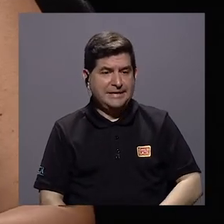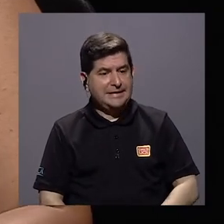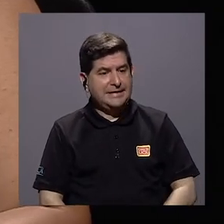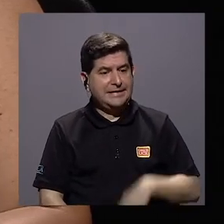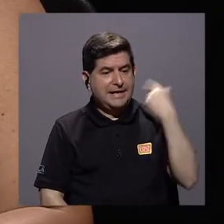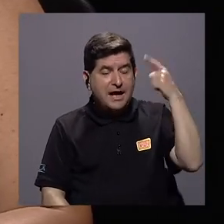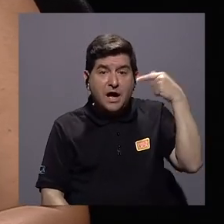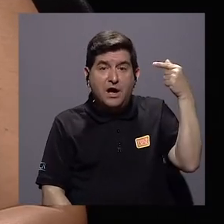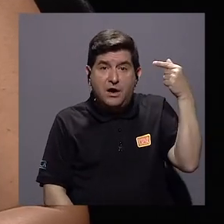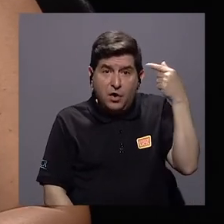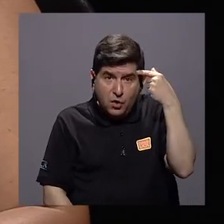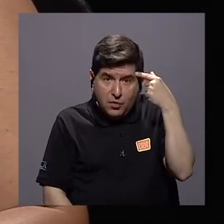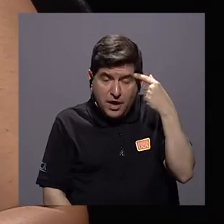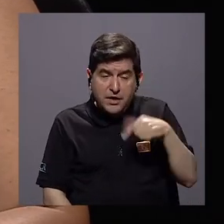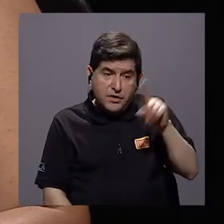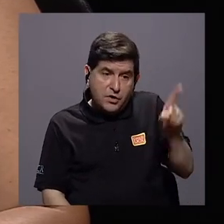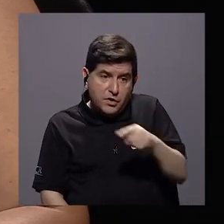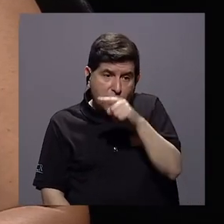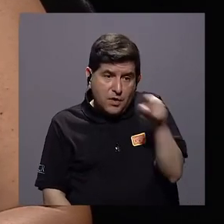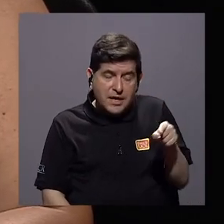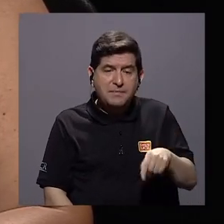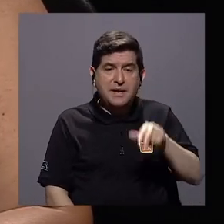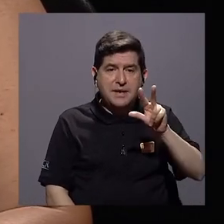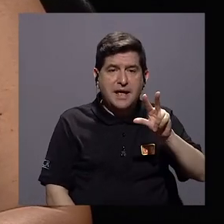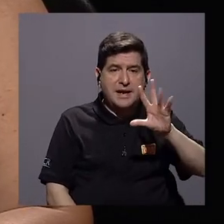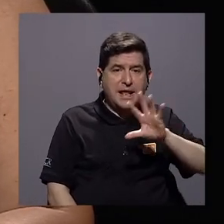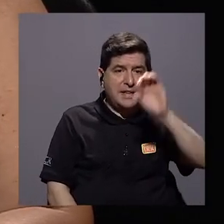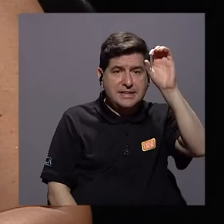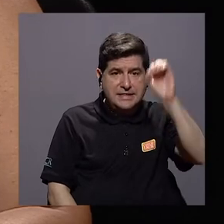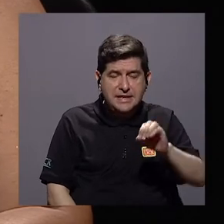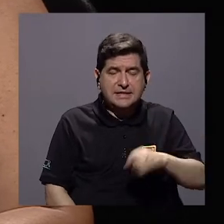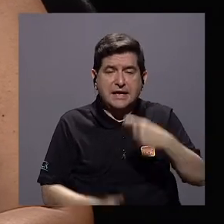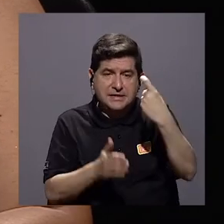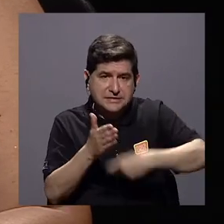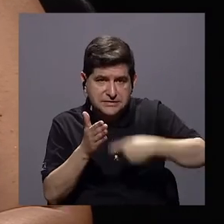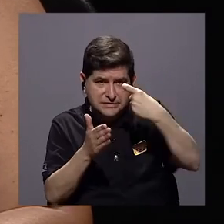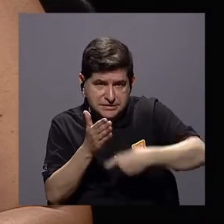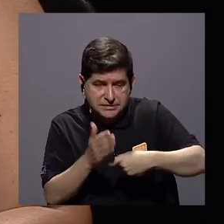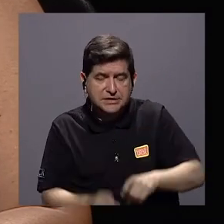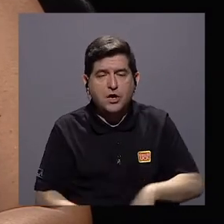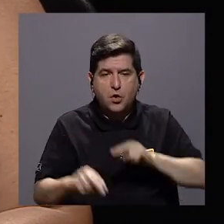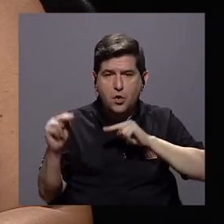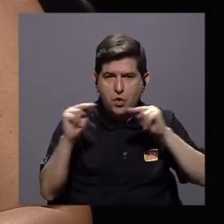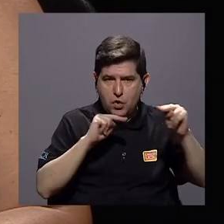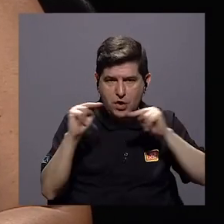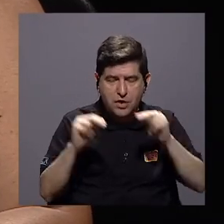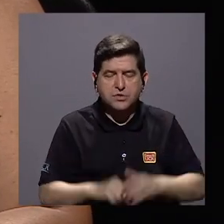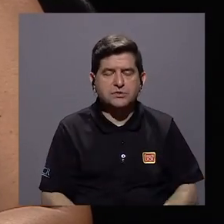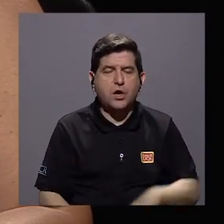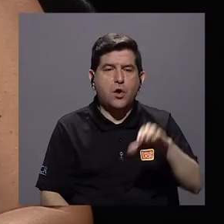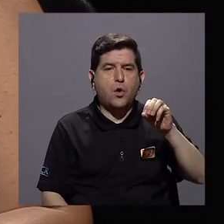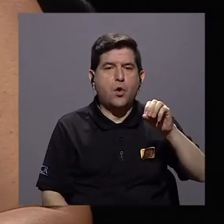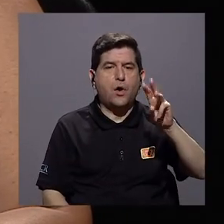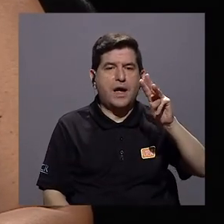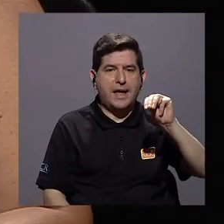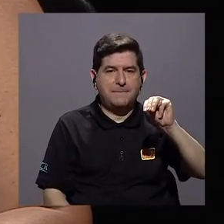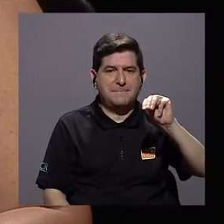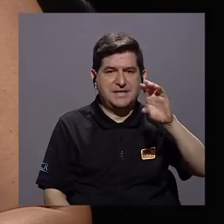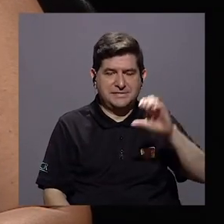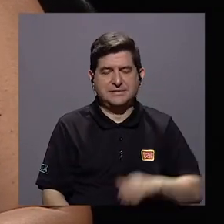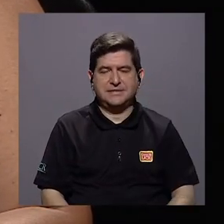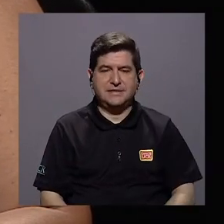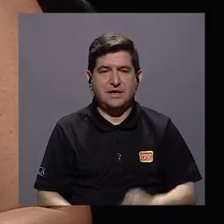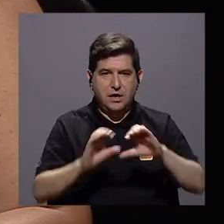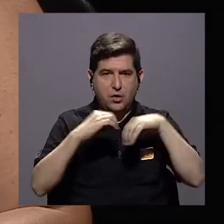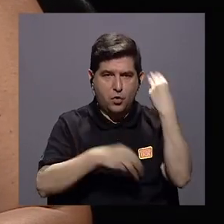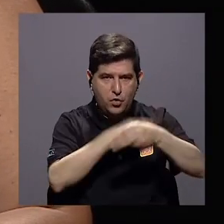Tendría el gobierno que eliminar ese 35% de arancel que fue negociado en la OMC